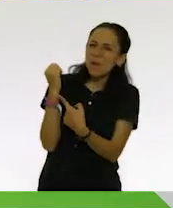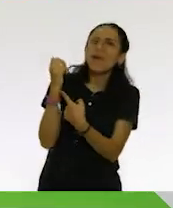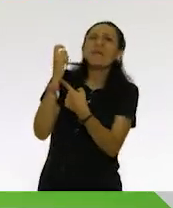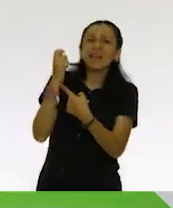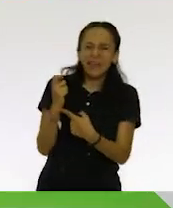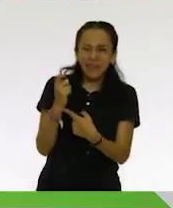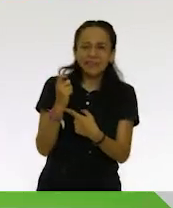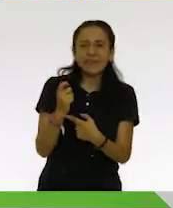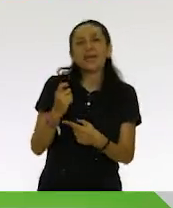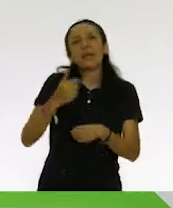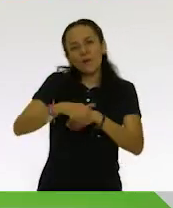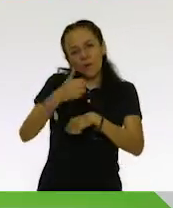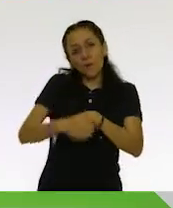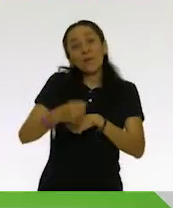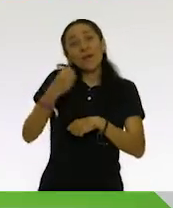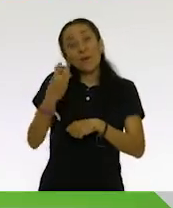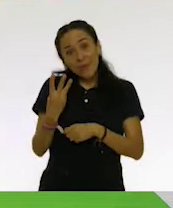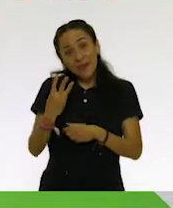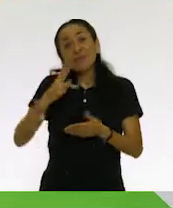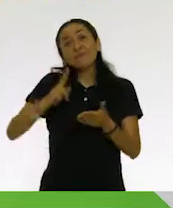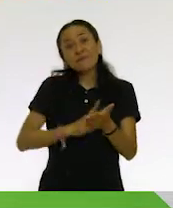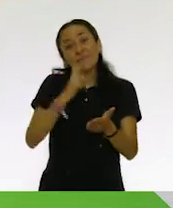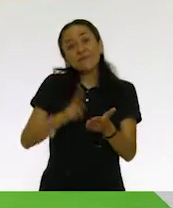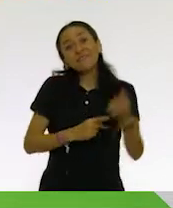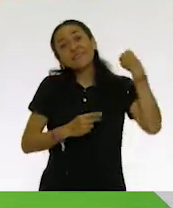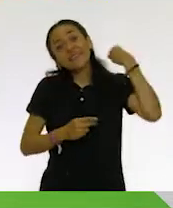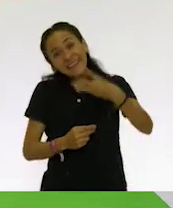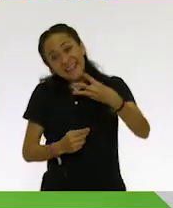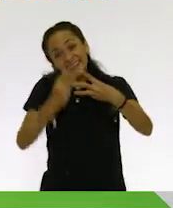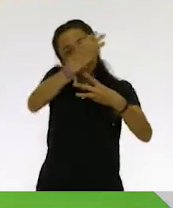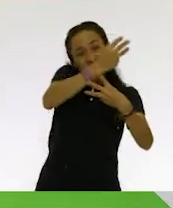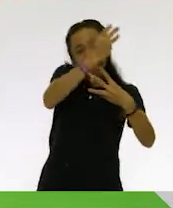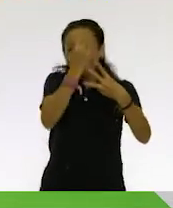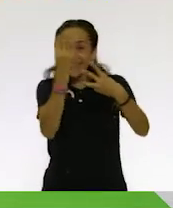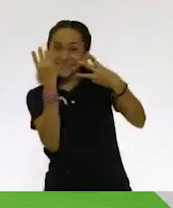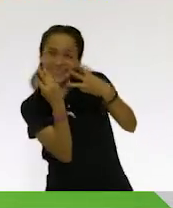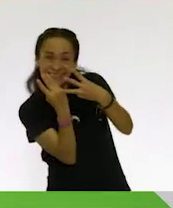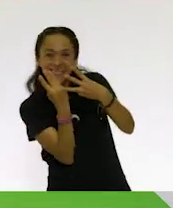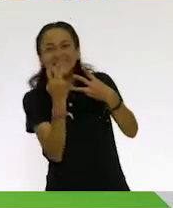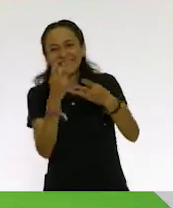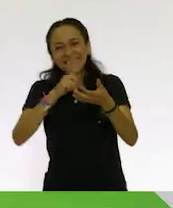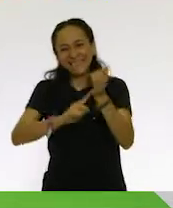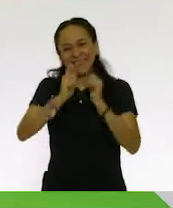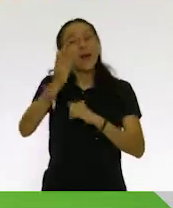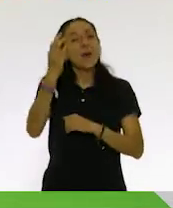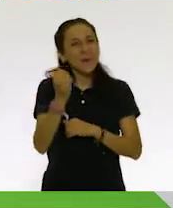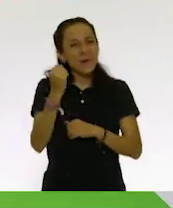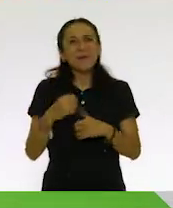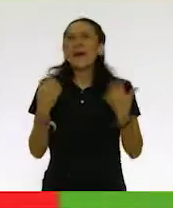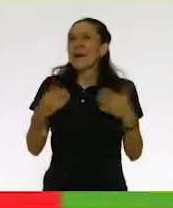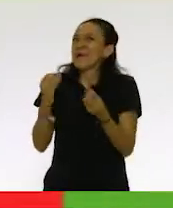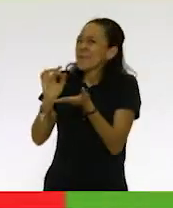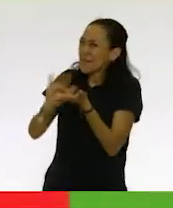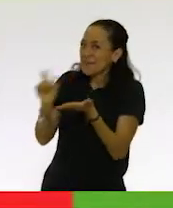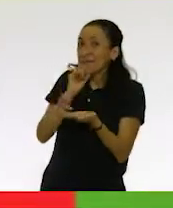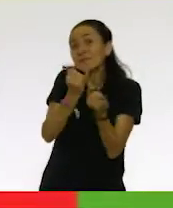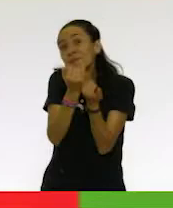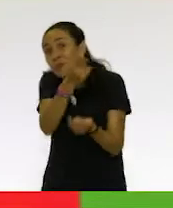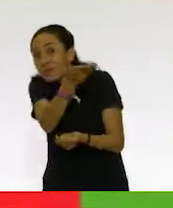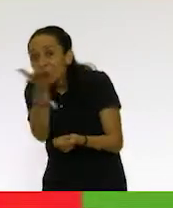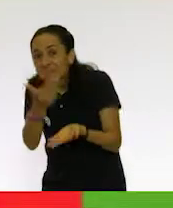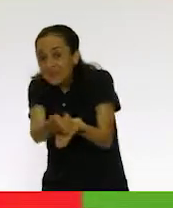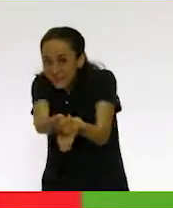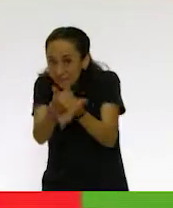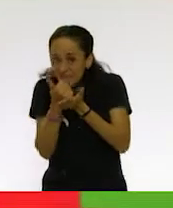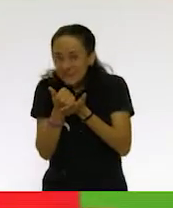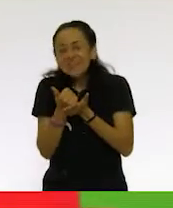Muchas gracias por explicarme, Moni, y muchas gracias a nuestras amigas y amigos que nos ayudaron a contar. ¡Con mucho gusto! Esto de resolver